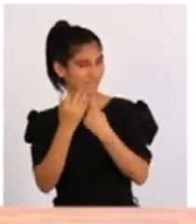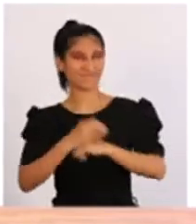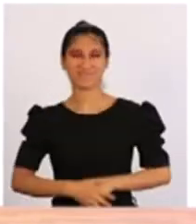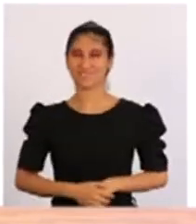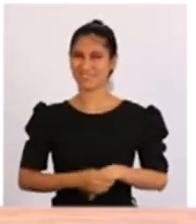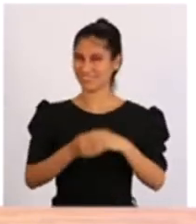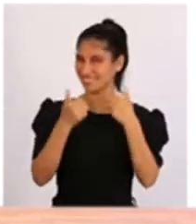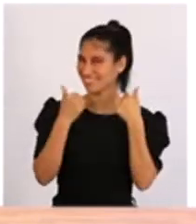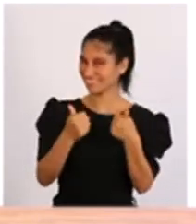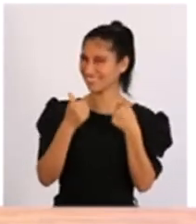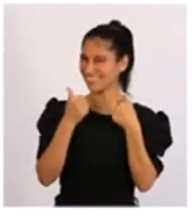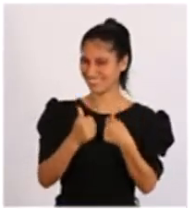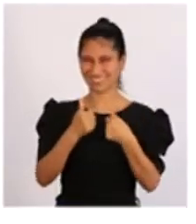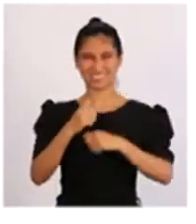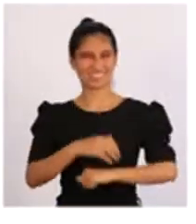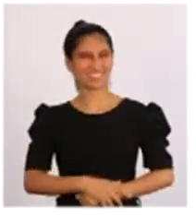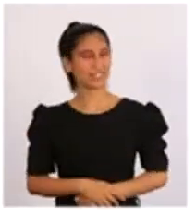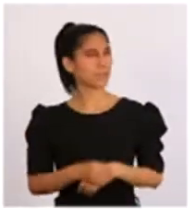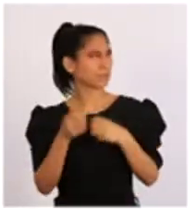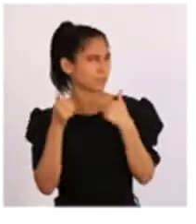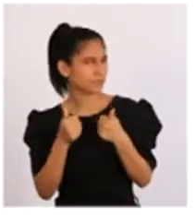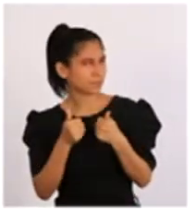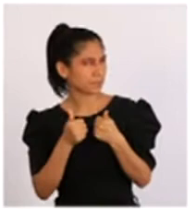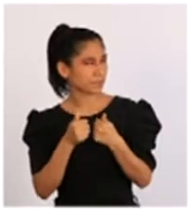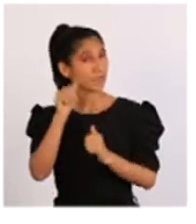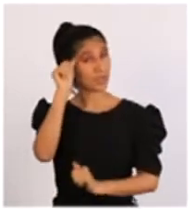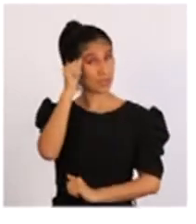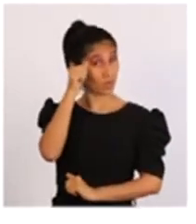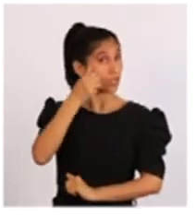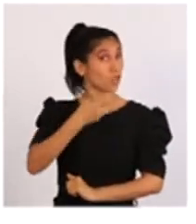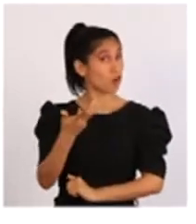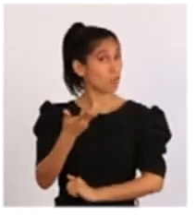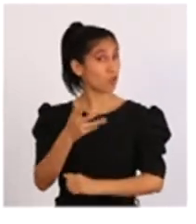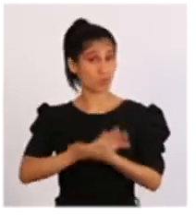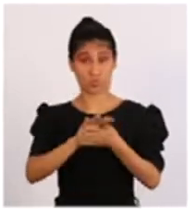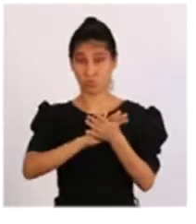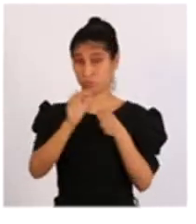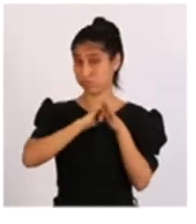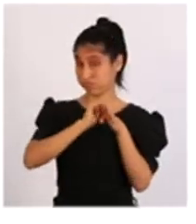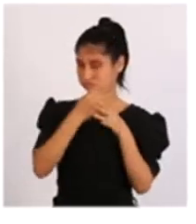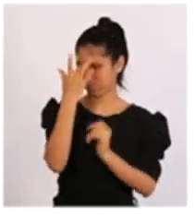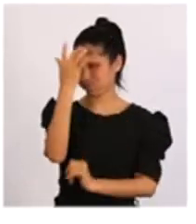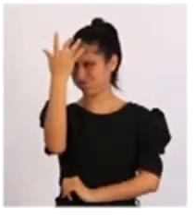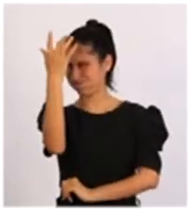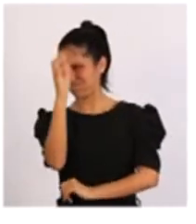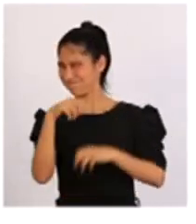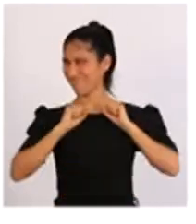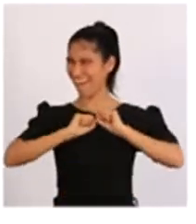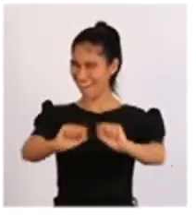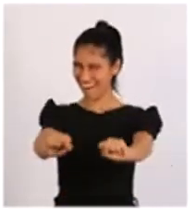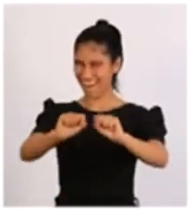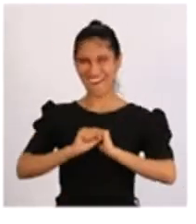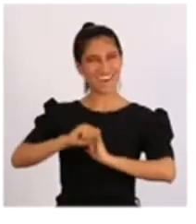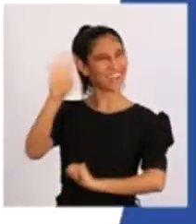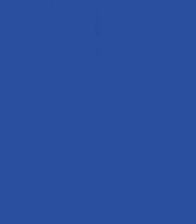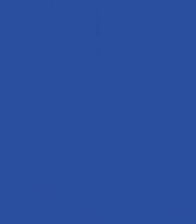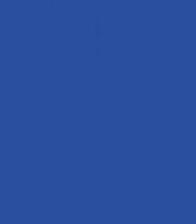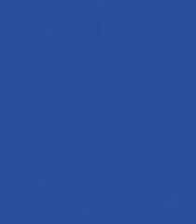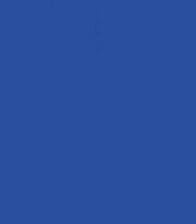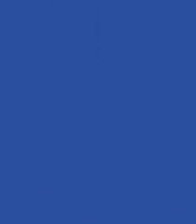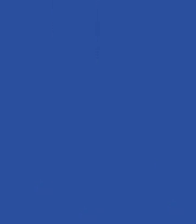7. Eso es. Muy bien. Recuerda que la creatividad es la inteligencia divirtiéndose. Hasta